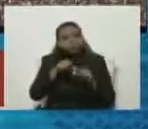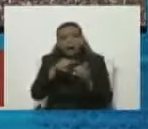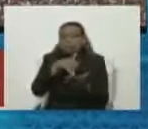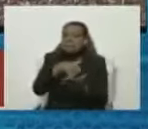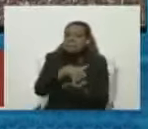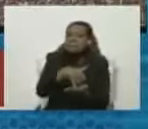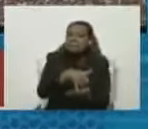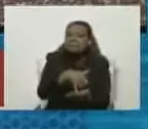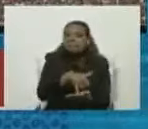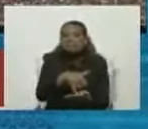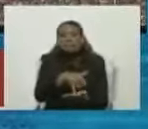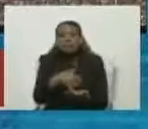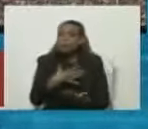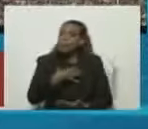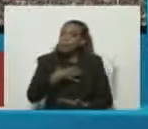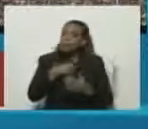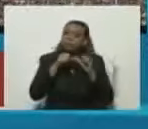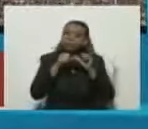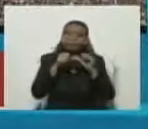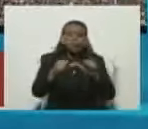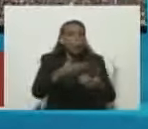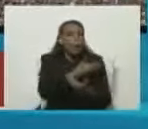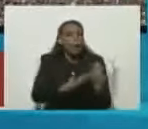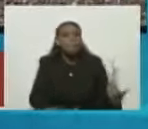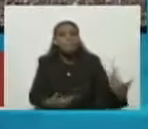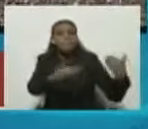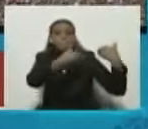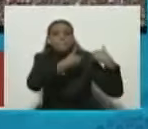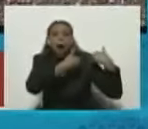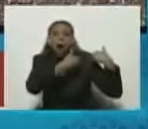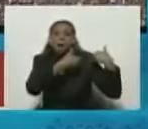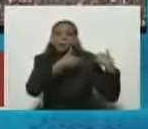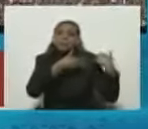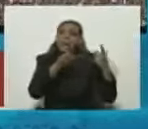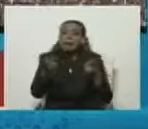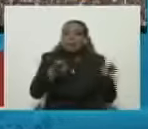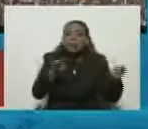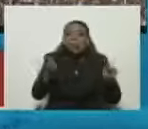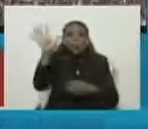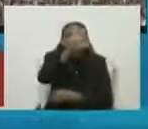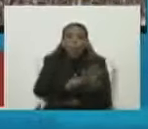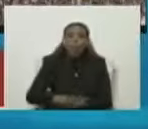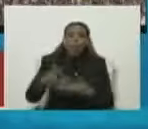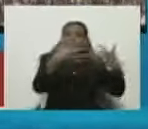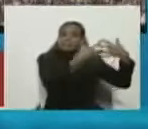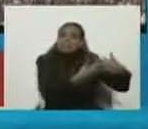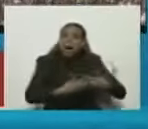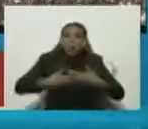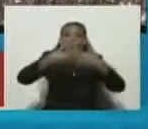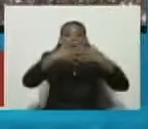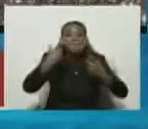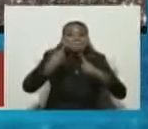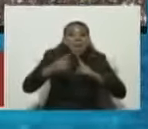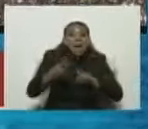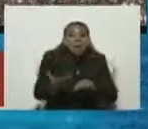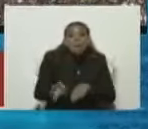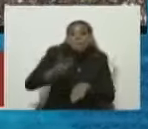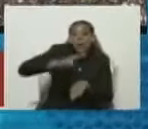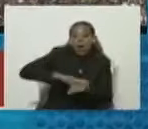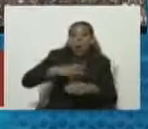debilitada, no podía asumir las riendas de su país y menos una candidatura